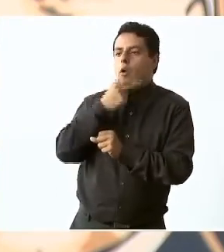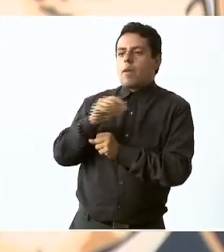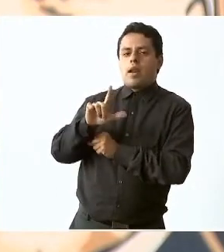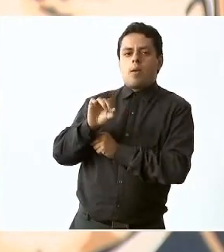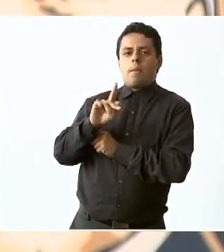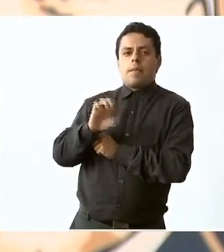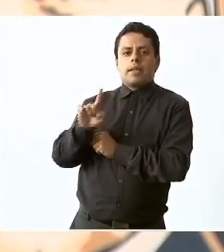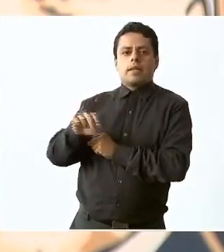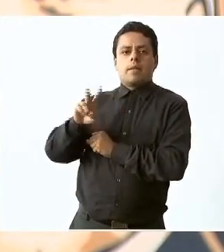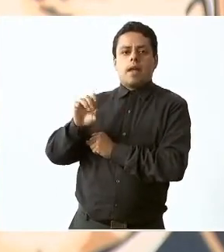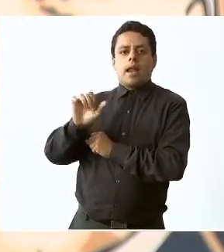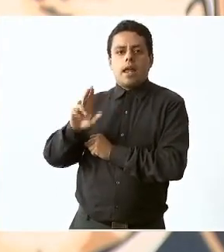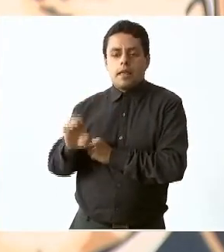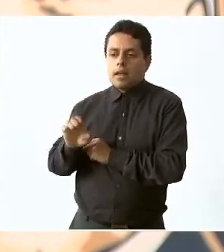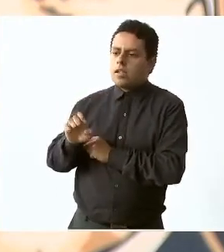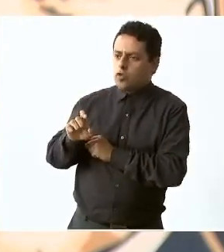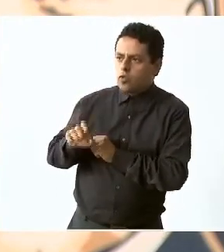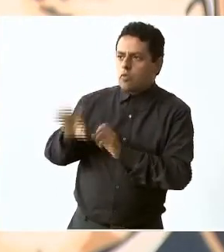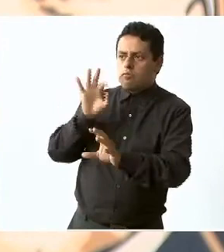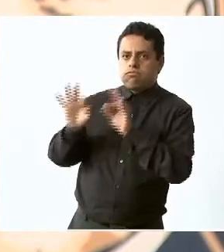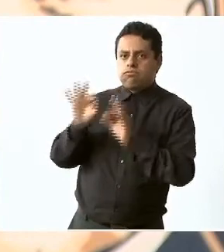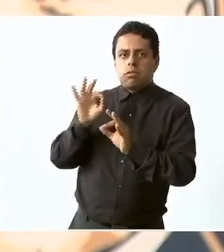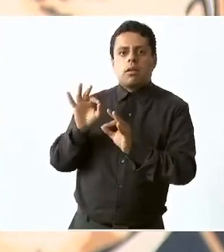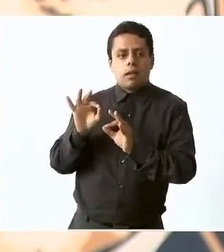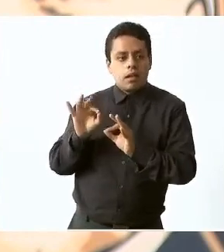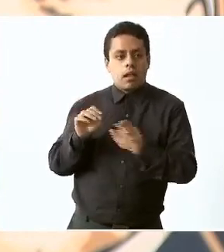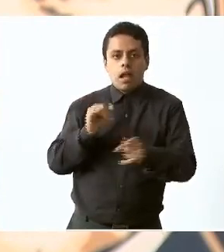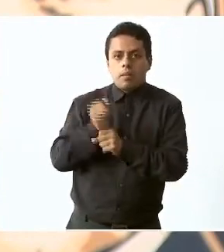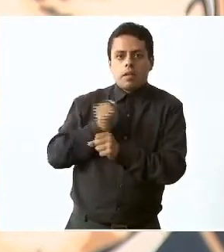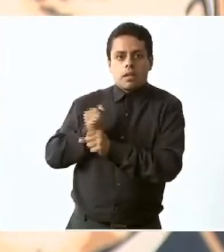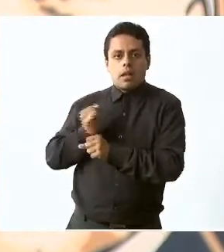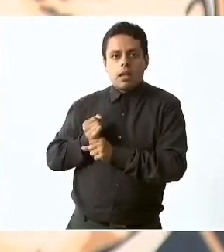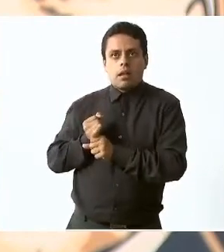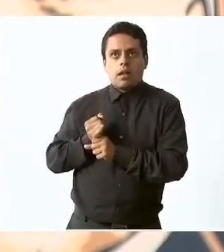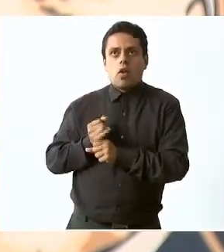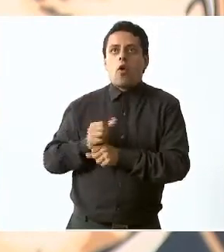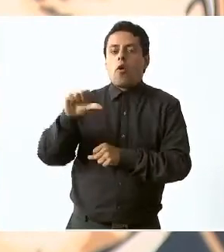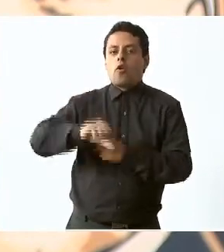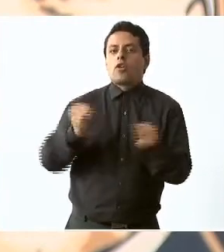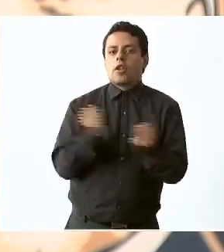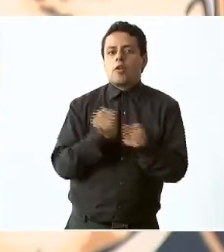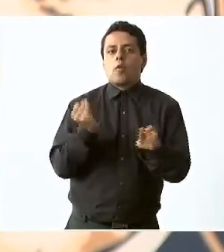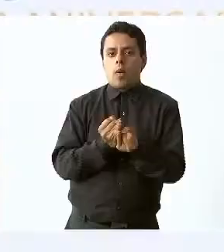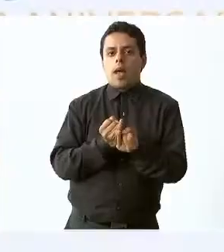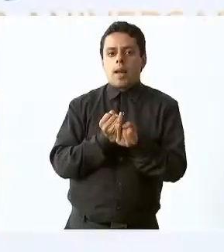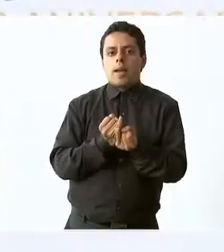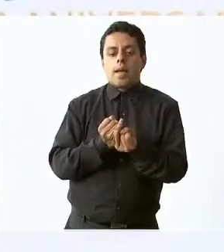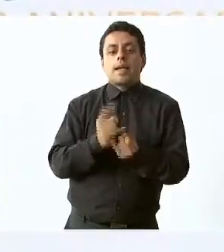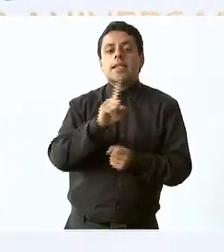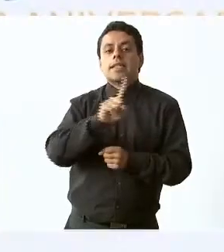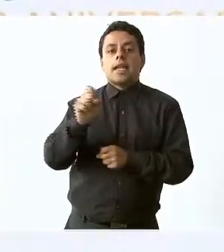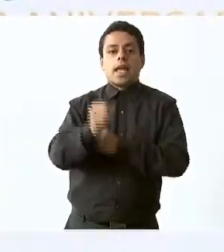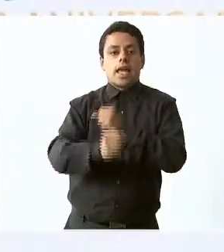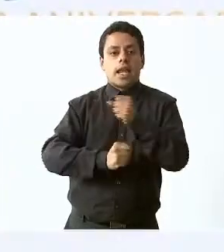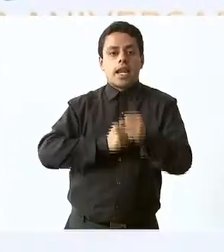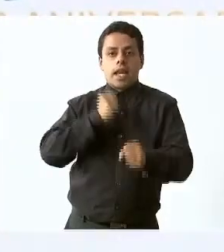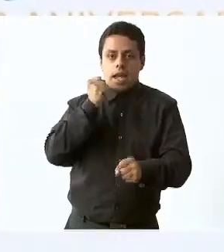Patria, poema de cuya publicación también estamos celebrando su primer